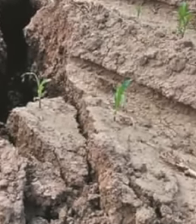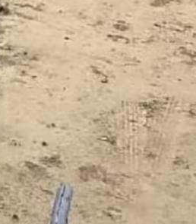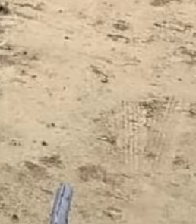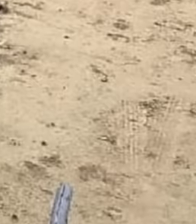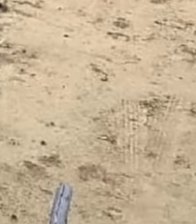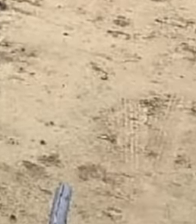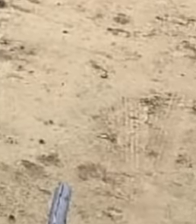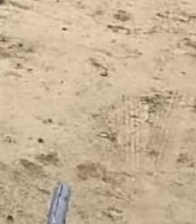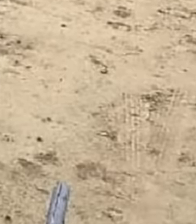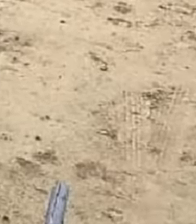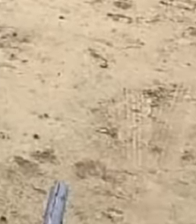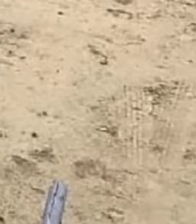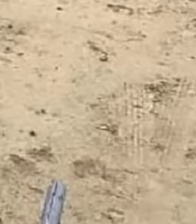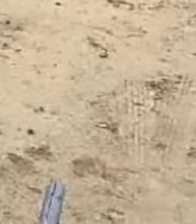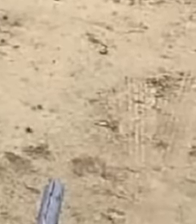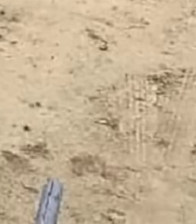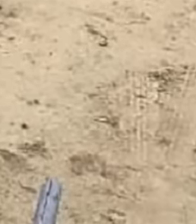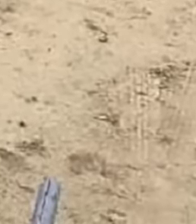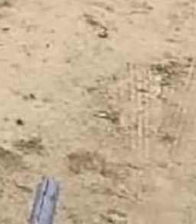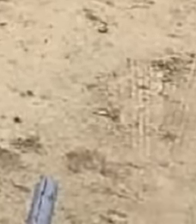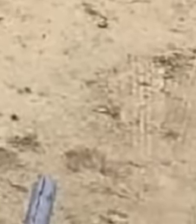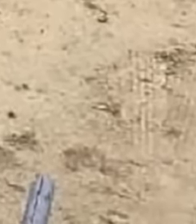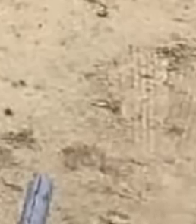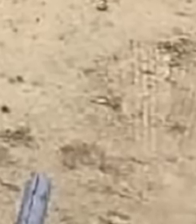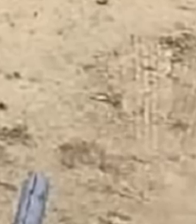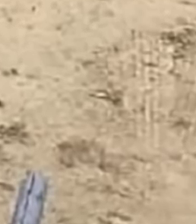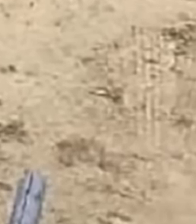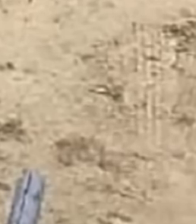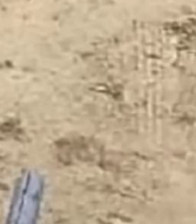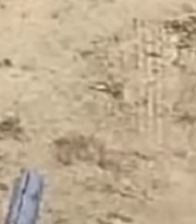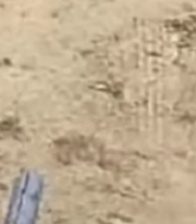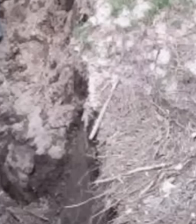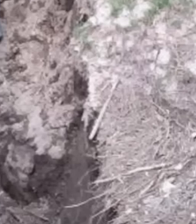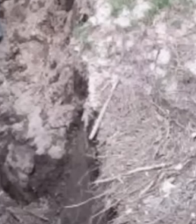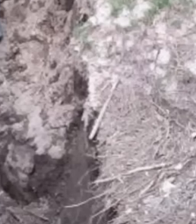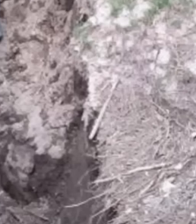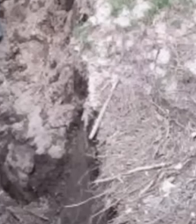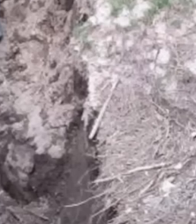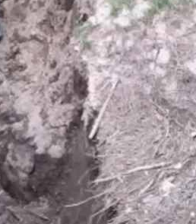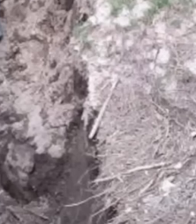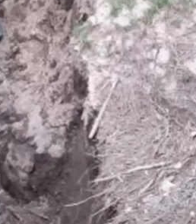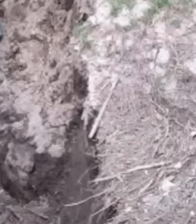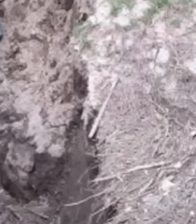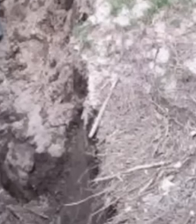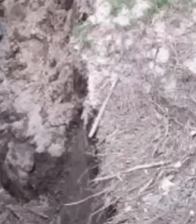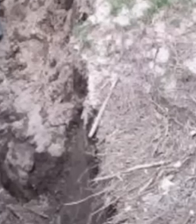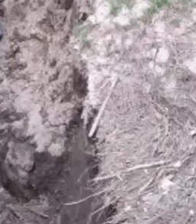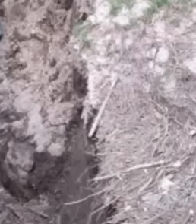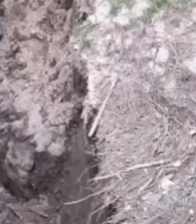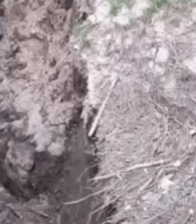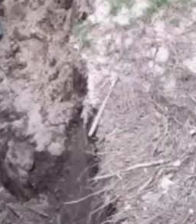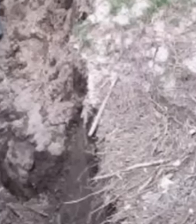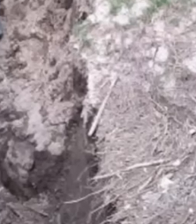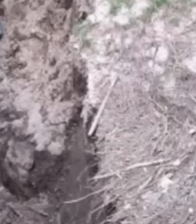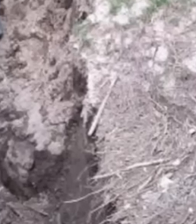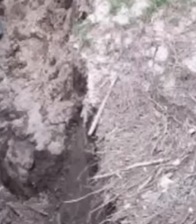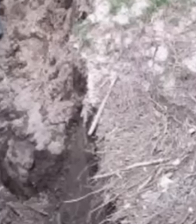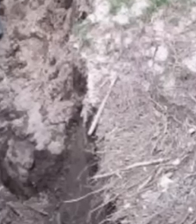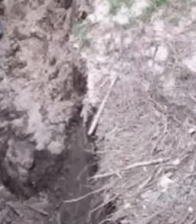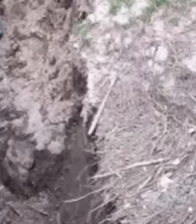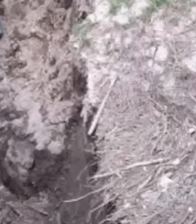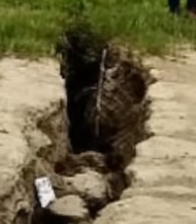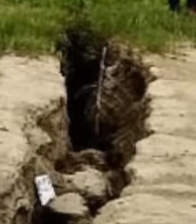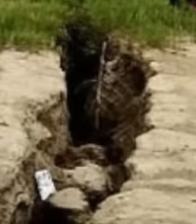a aparecer en los ejidos, carreteras y ríos de los municipios de Texcoco y Atenco